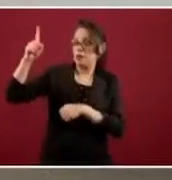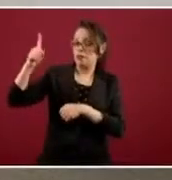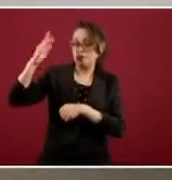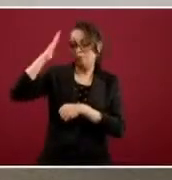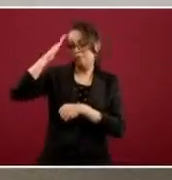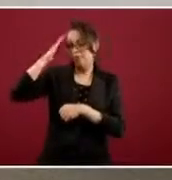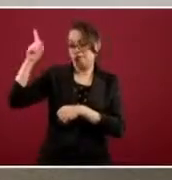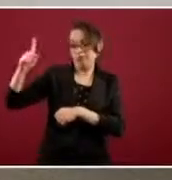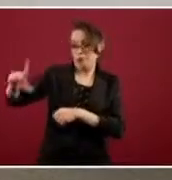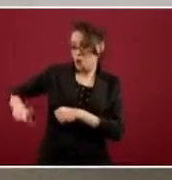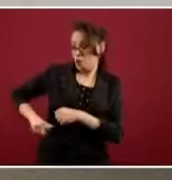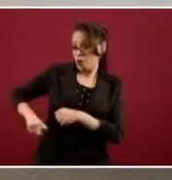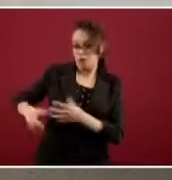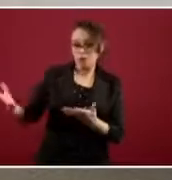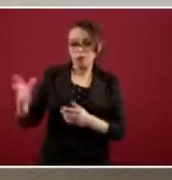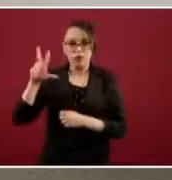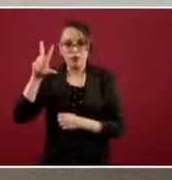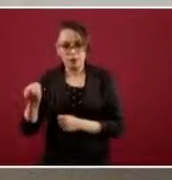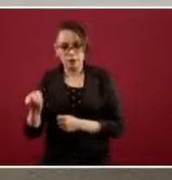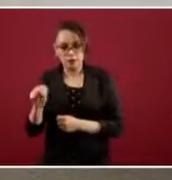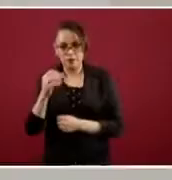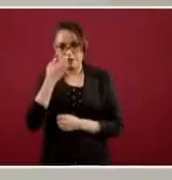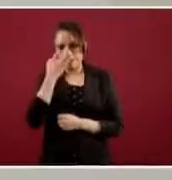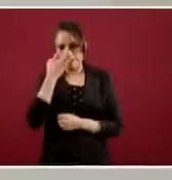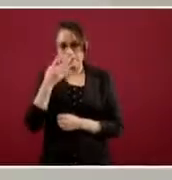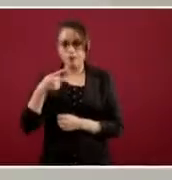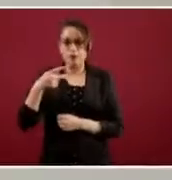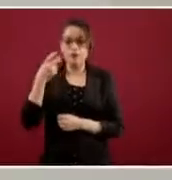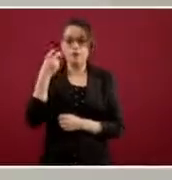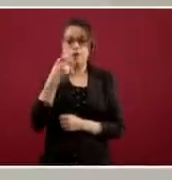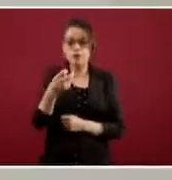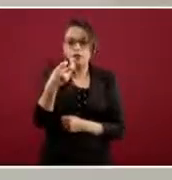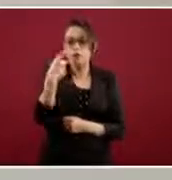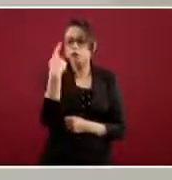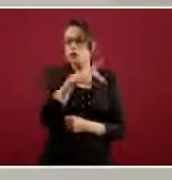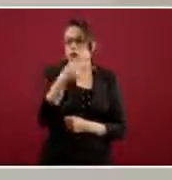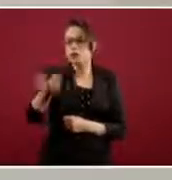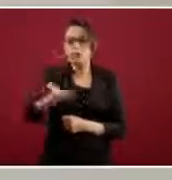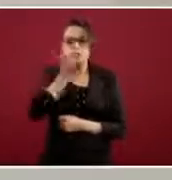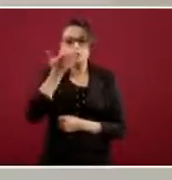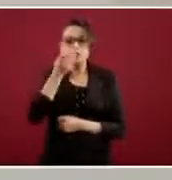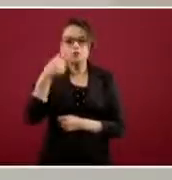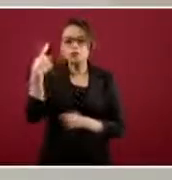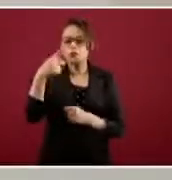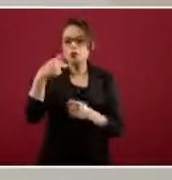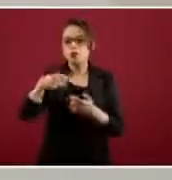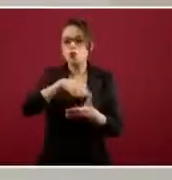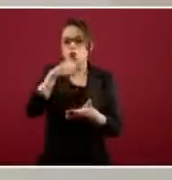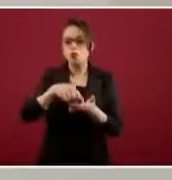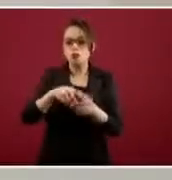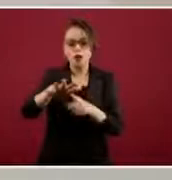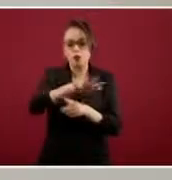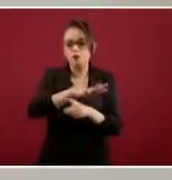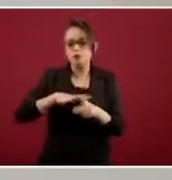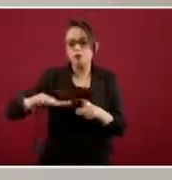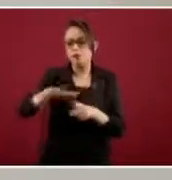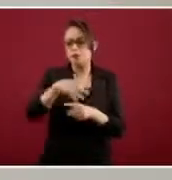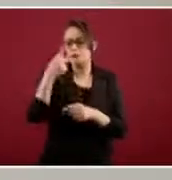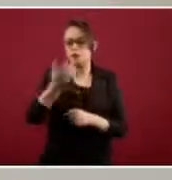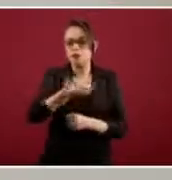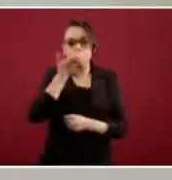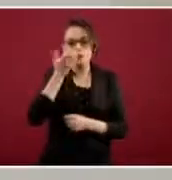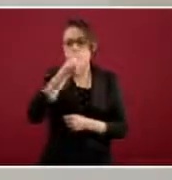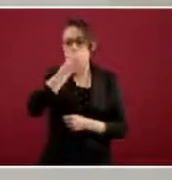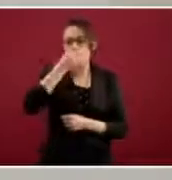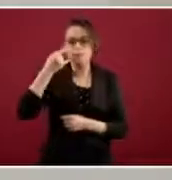a las costumbres de la región, y se contrasta con los países europeos o los países en América que no las